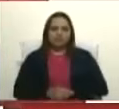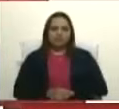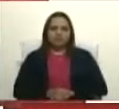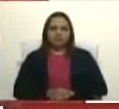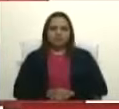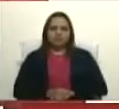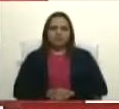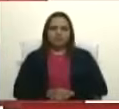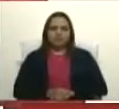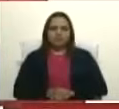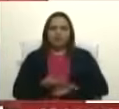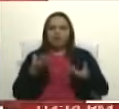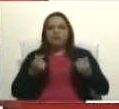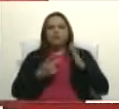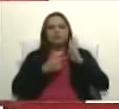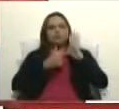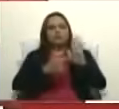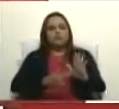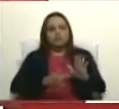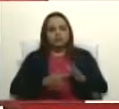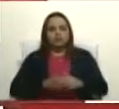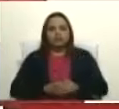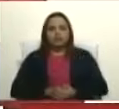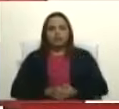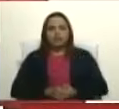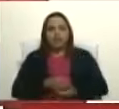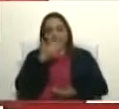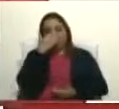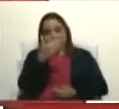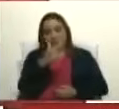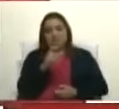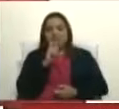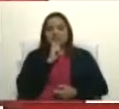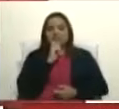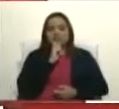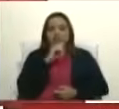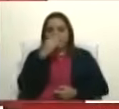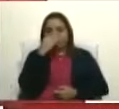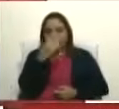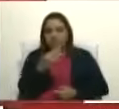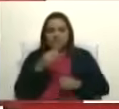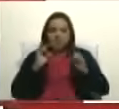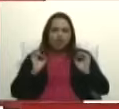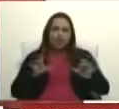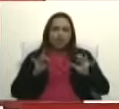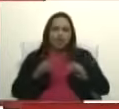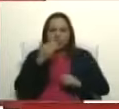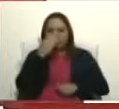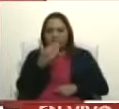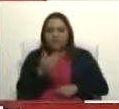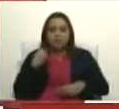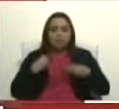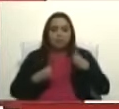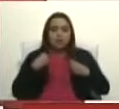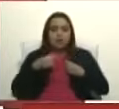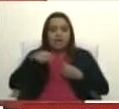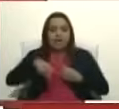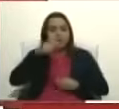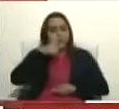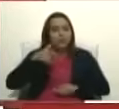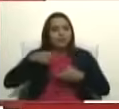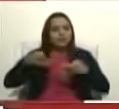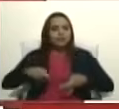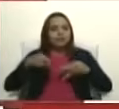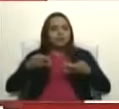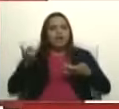A dar mil batallas frente a las adversidades, frente a los dolores, frente a las angustias, este pueblo siempre